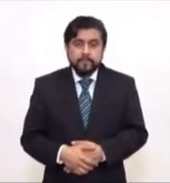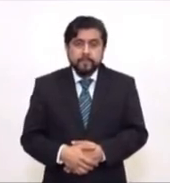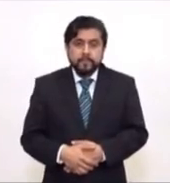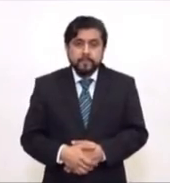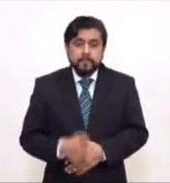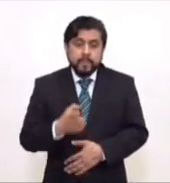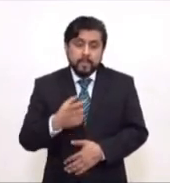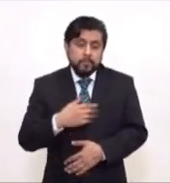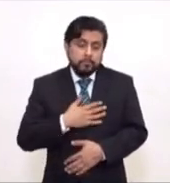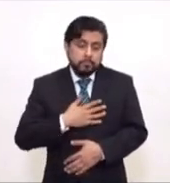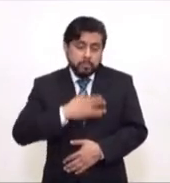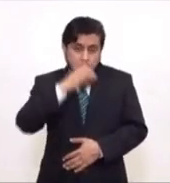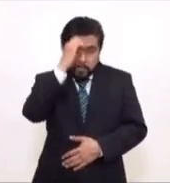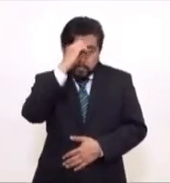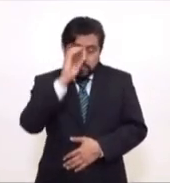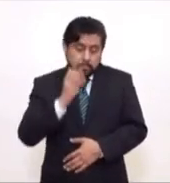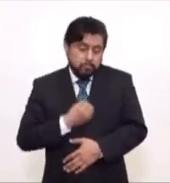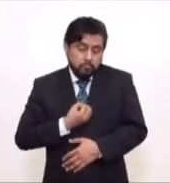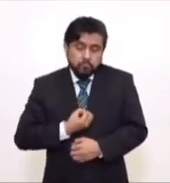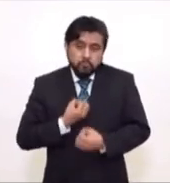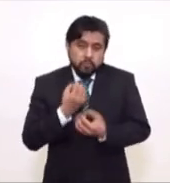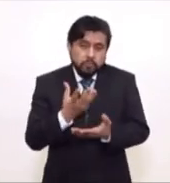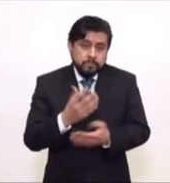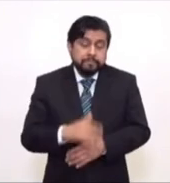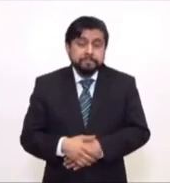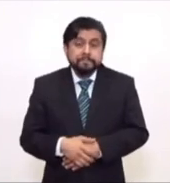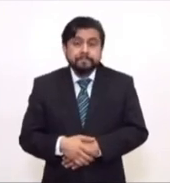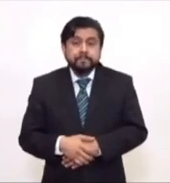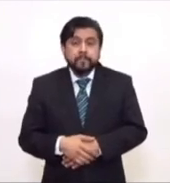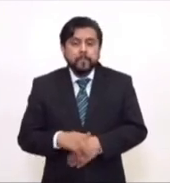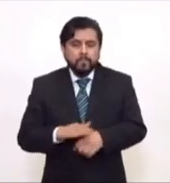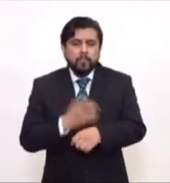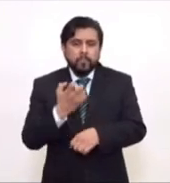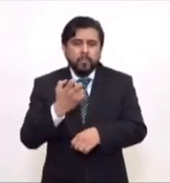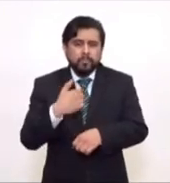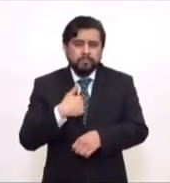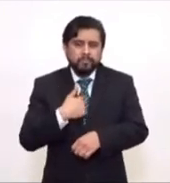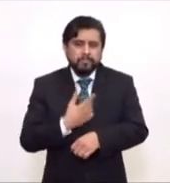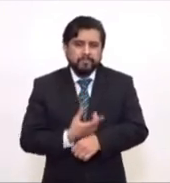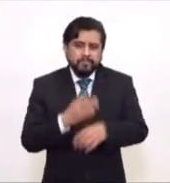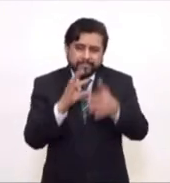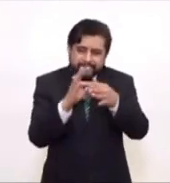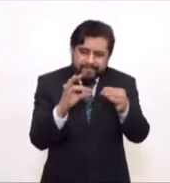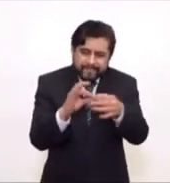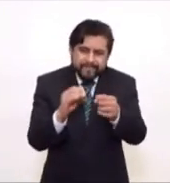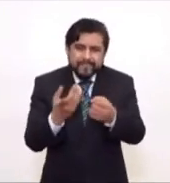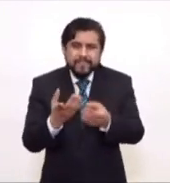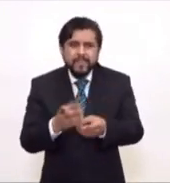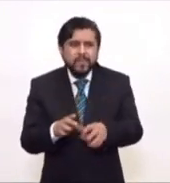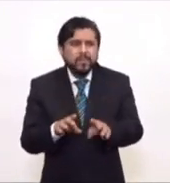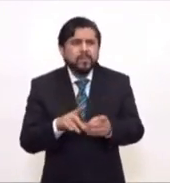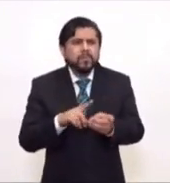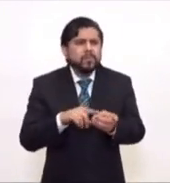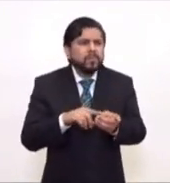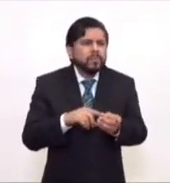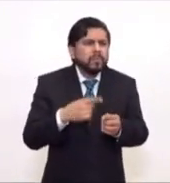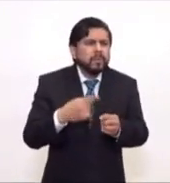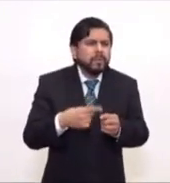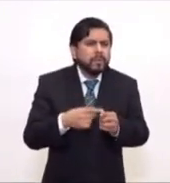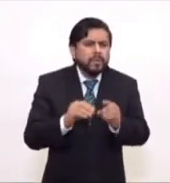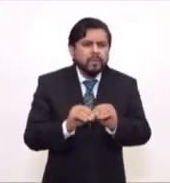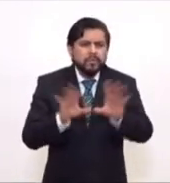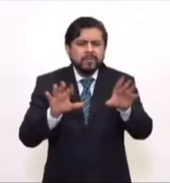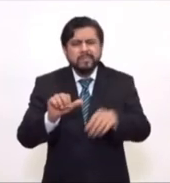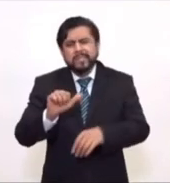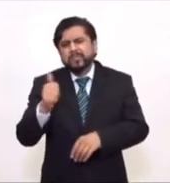lo que puedo decir y jamás, y por eso digo, en dónde salió y todo esto, pues tiene que ver también con